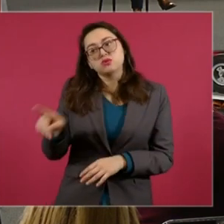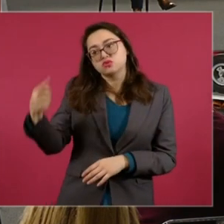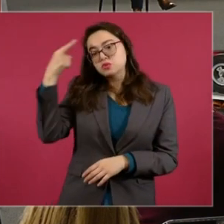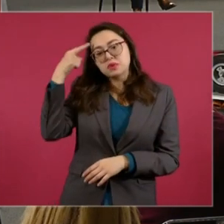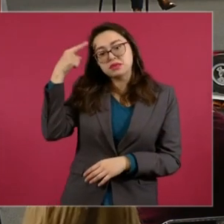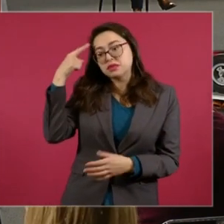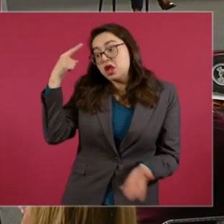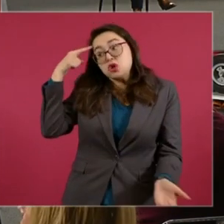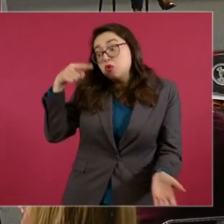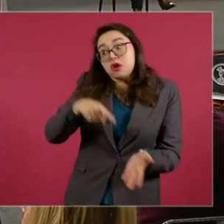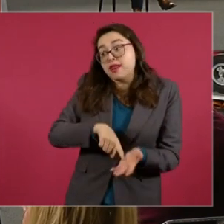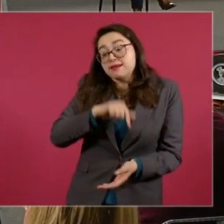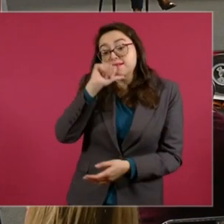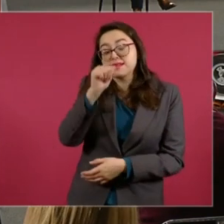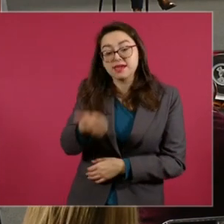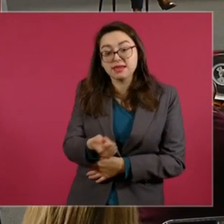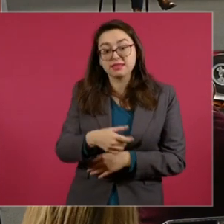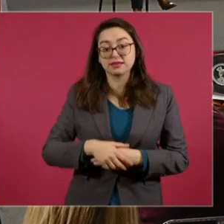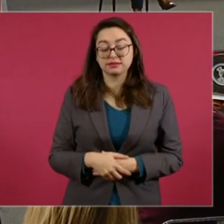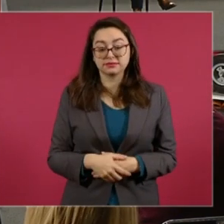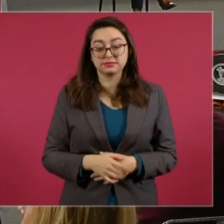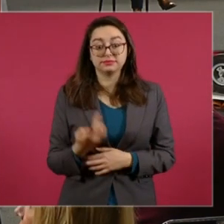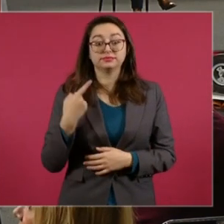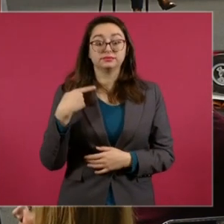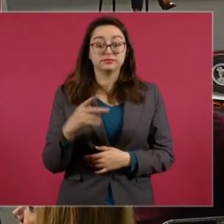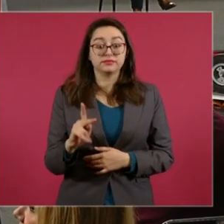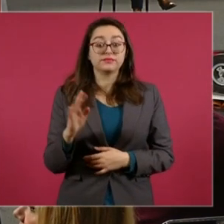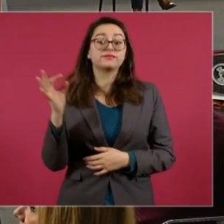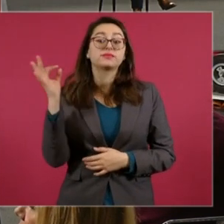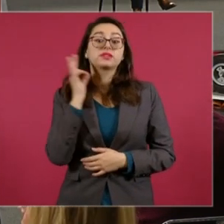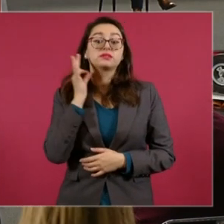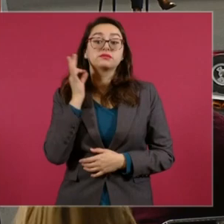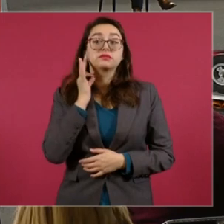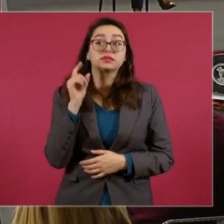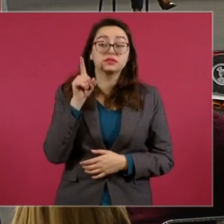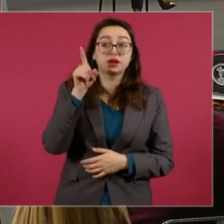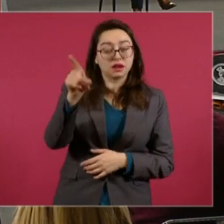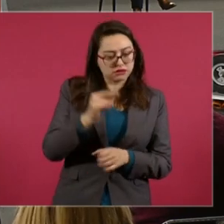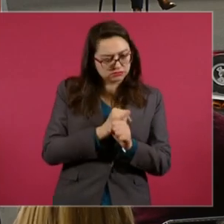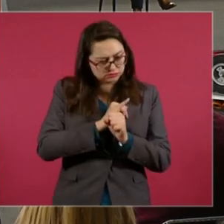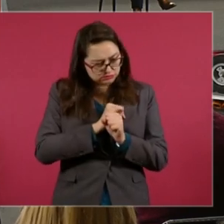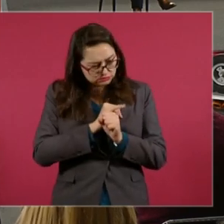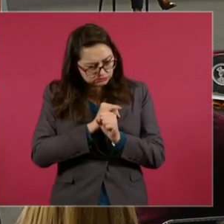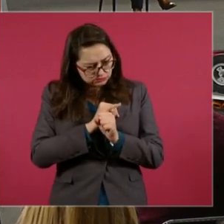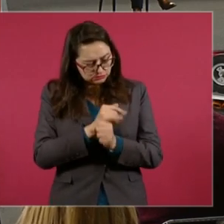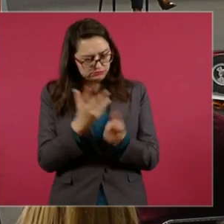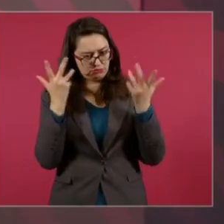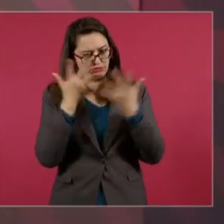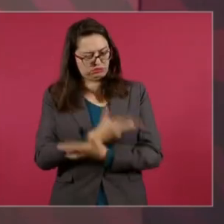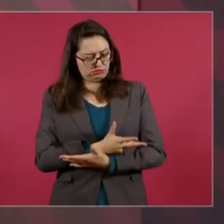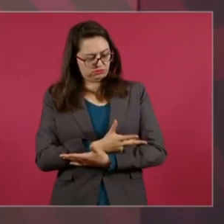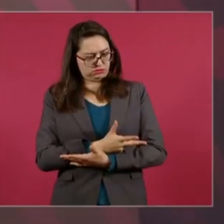y hace la investigación y solicita la orden de aprehensión.